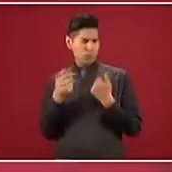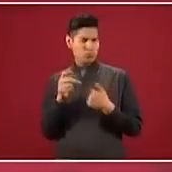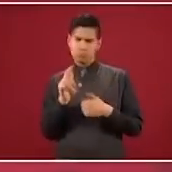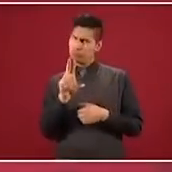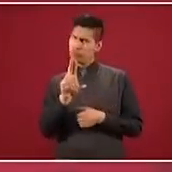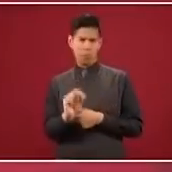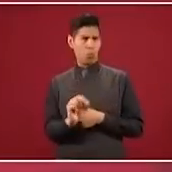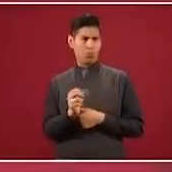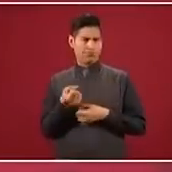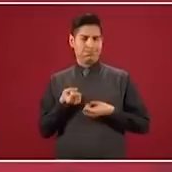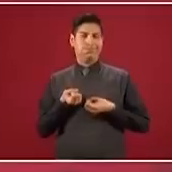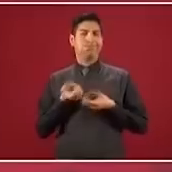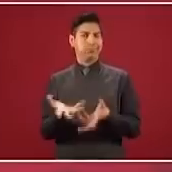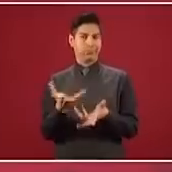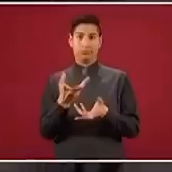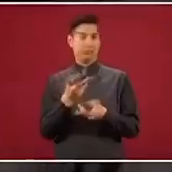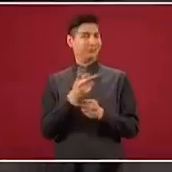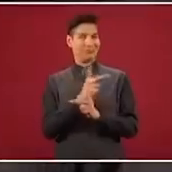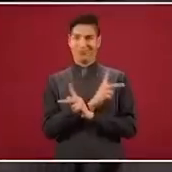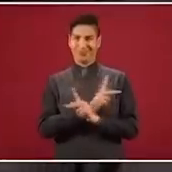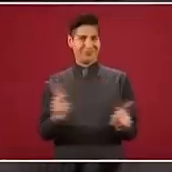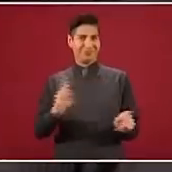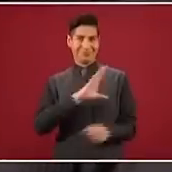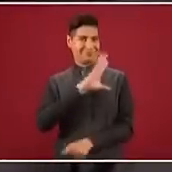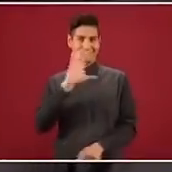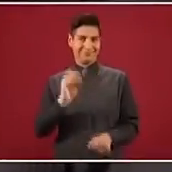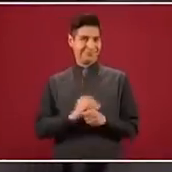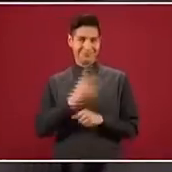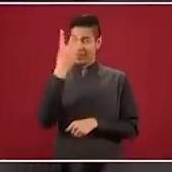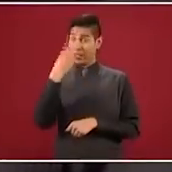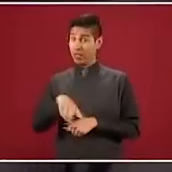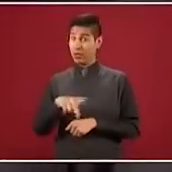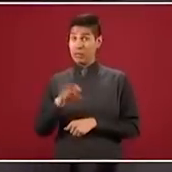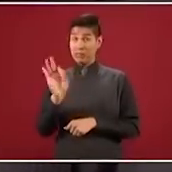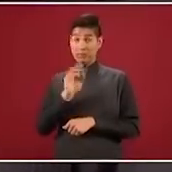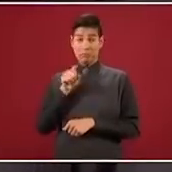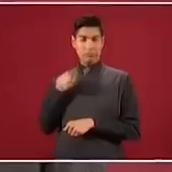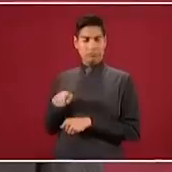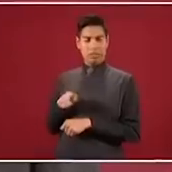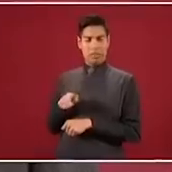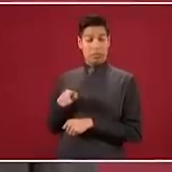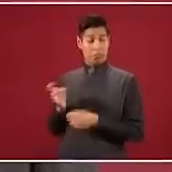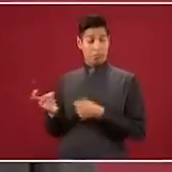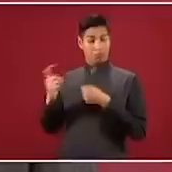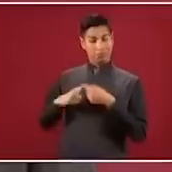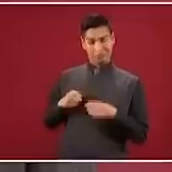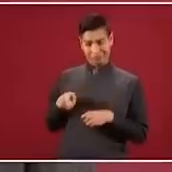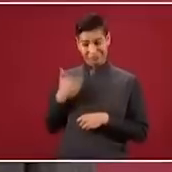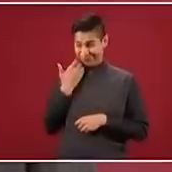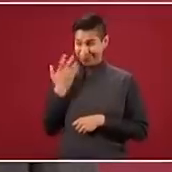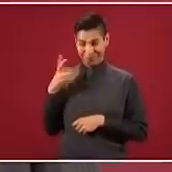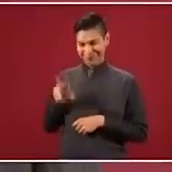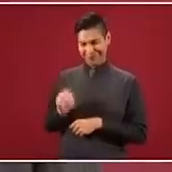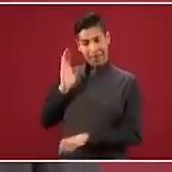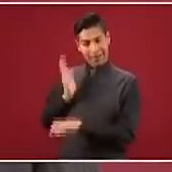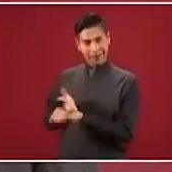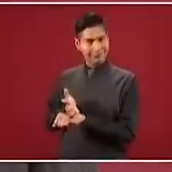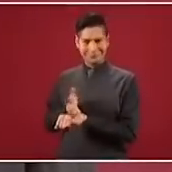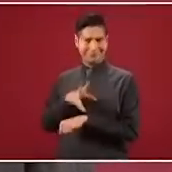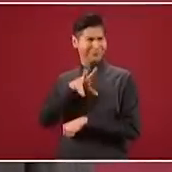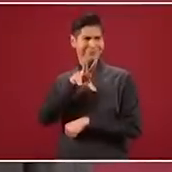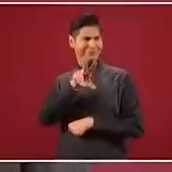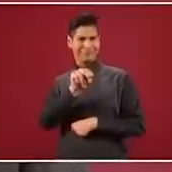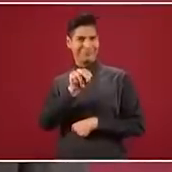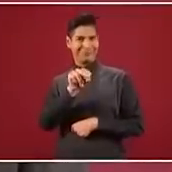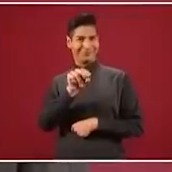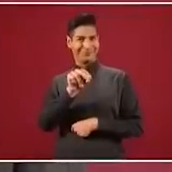mexicanos y no van a faltar. No se va a castigar a nadie no entregando los fondos. Los